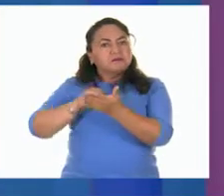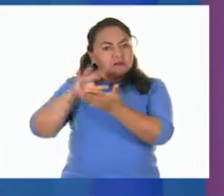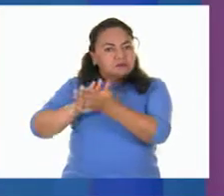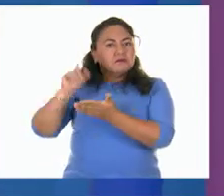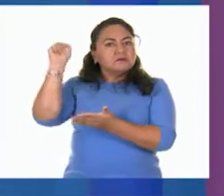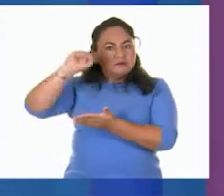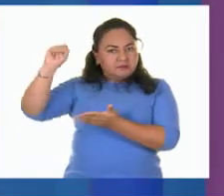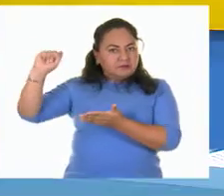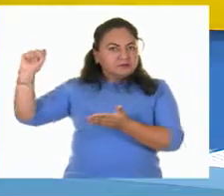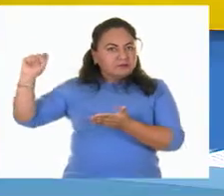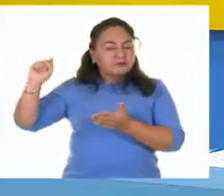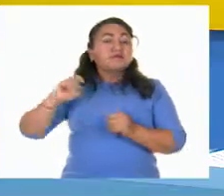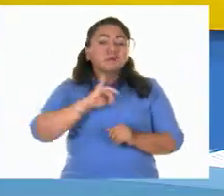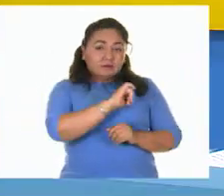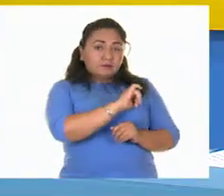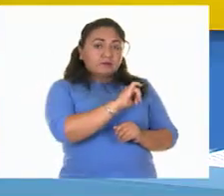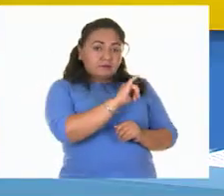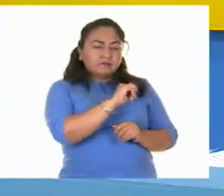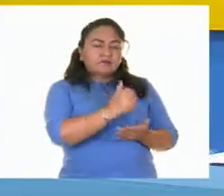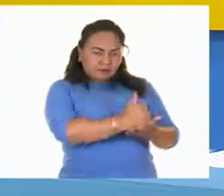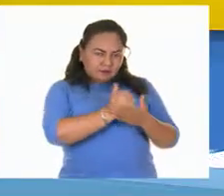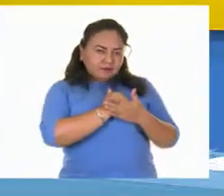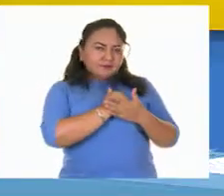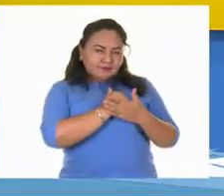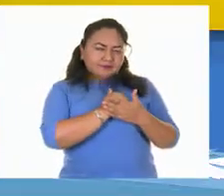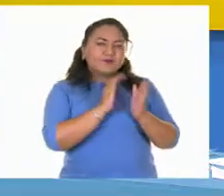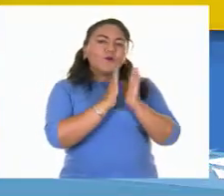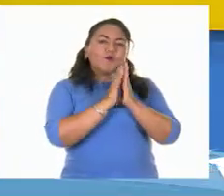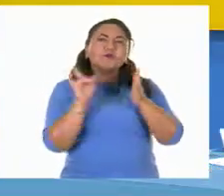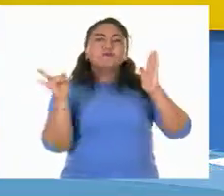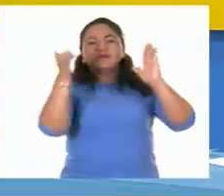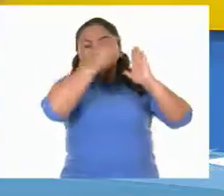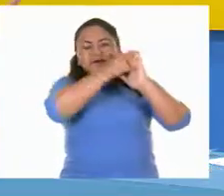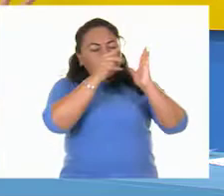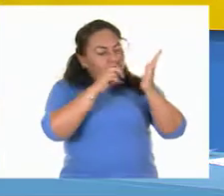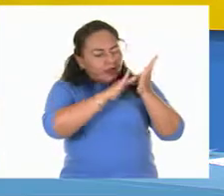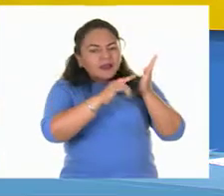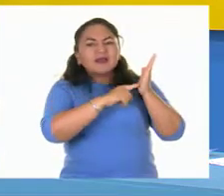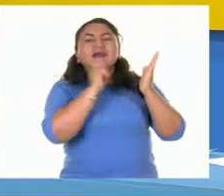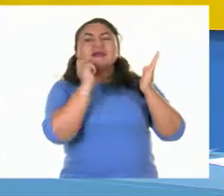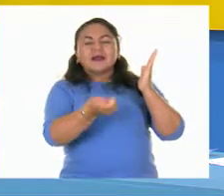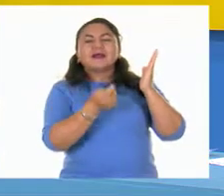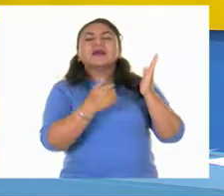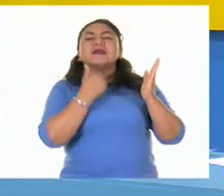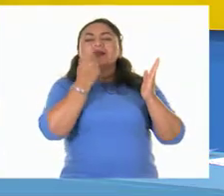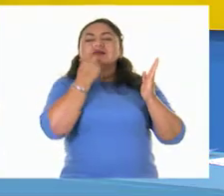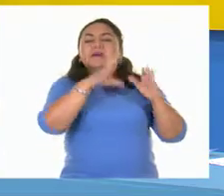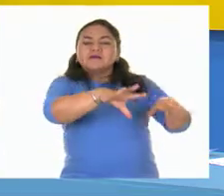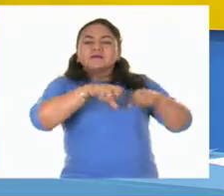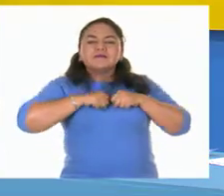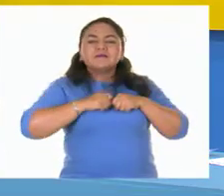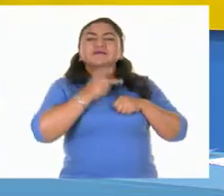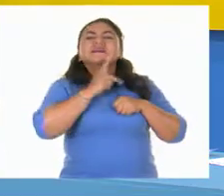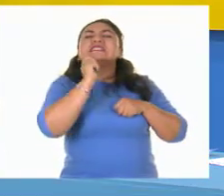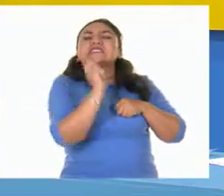nuestro cuadro, maestra. Sí, ¿me ayudas? Hay que pegar el texto que dice en qué consistió la expropiación petrolera.